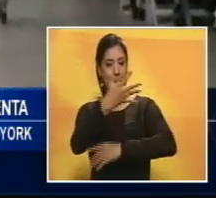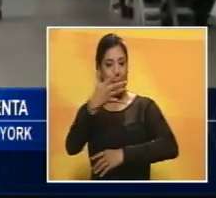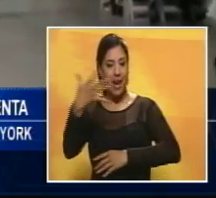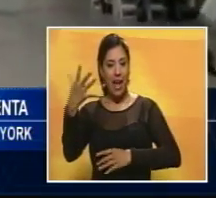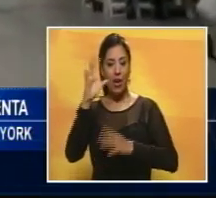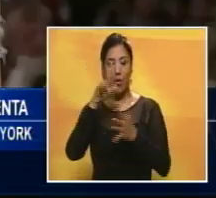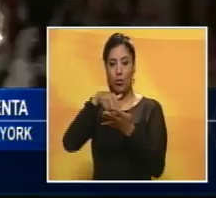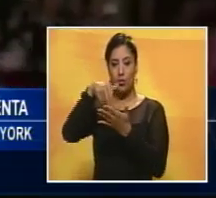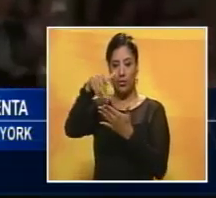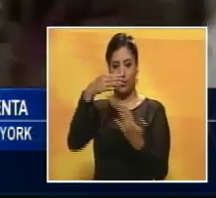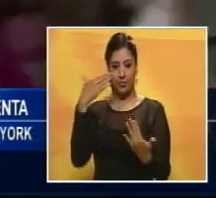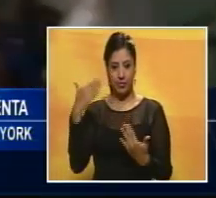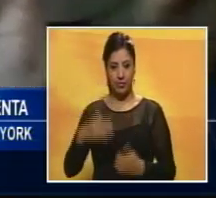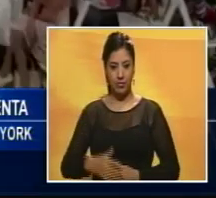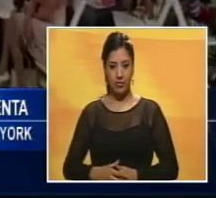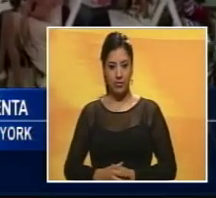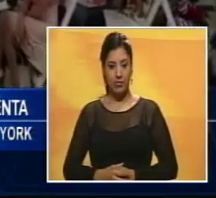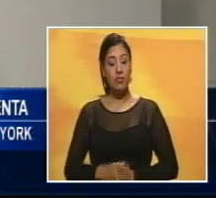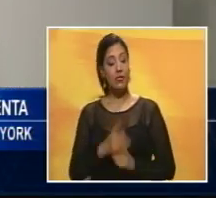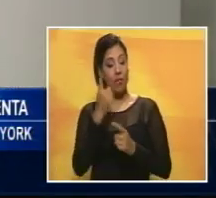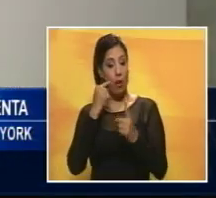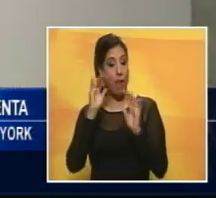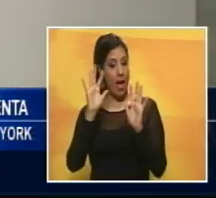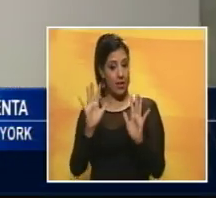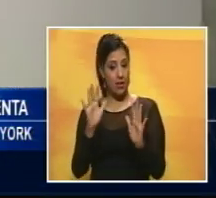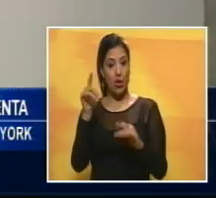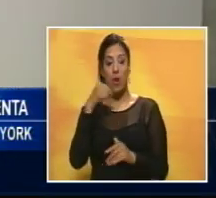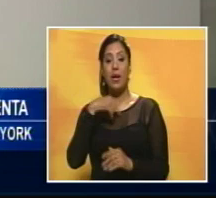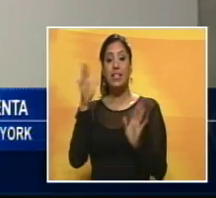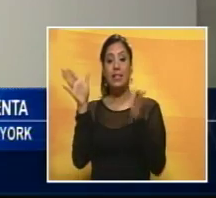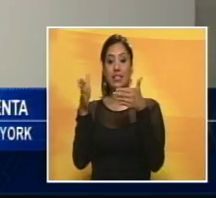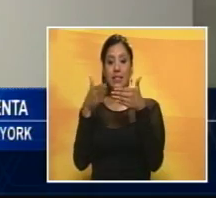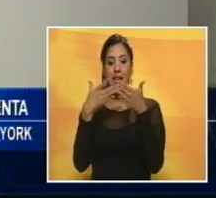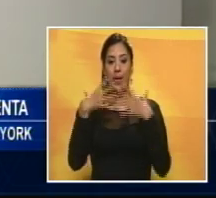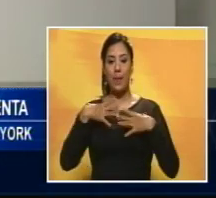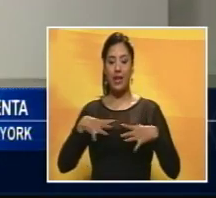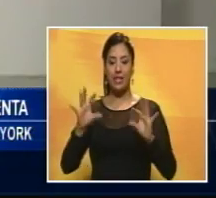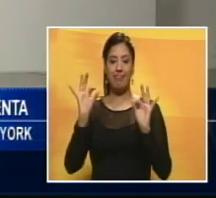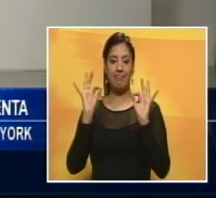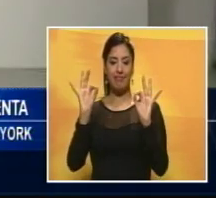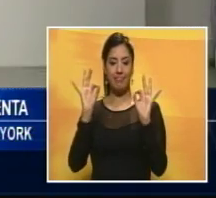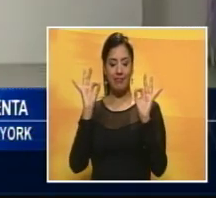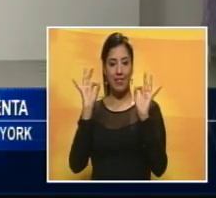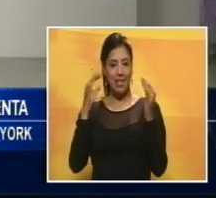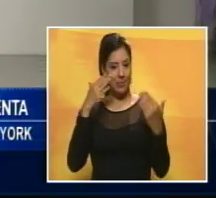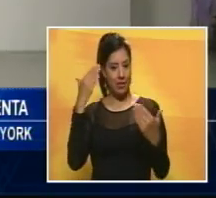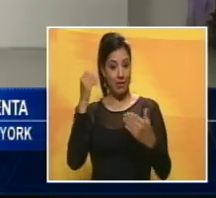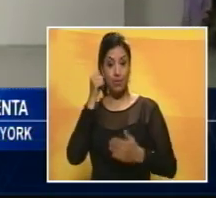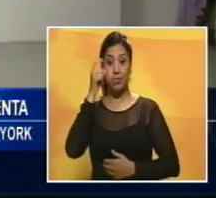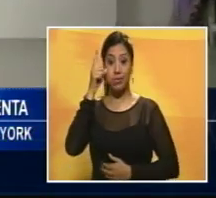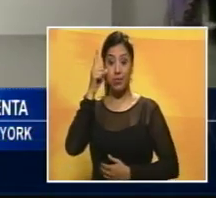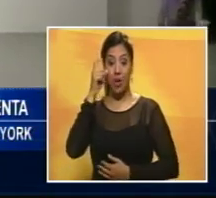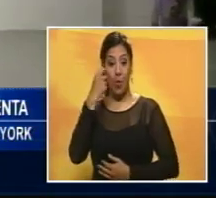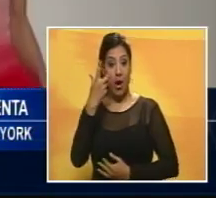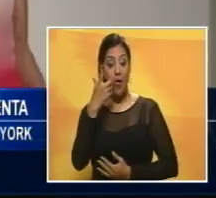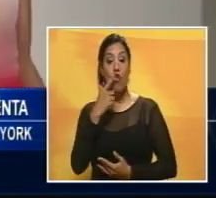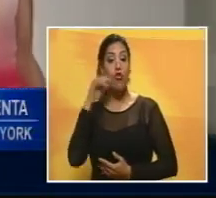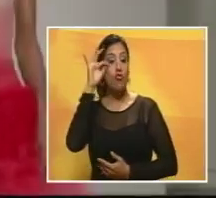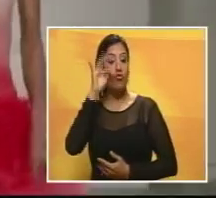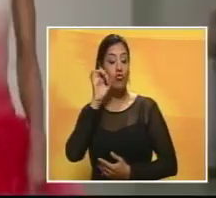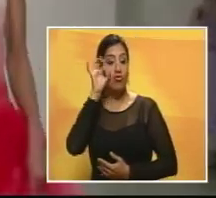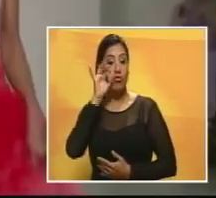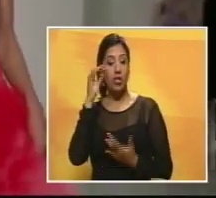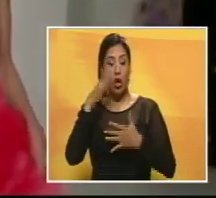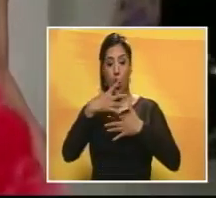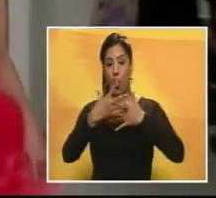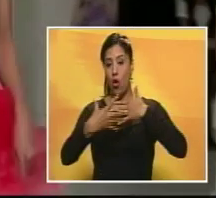marcaron la pasarela. Como acostumbra él, para el cierre dejó un vestido especial. Esta vez sorprendió con uno en tono rosa de